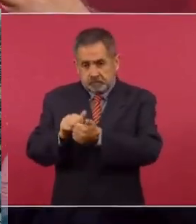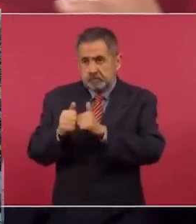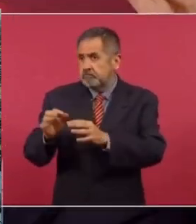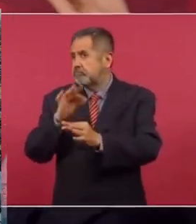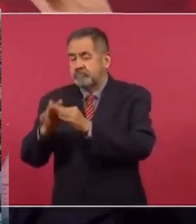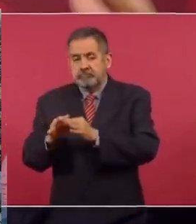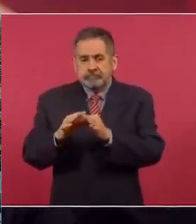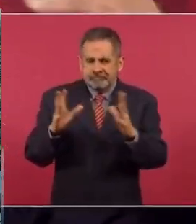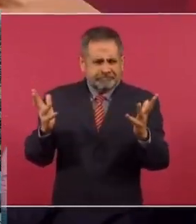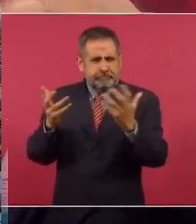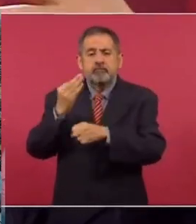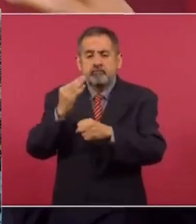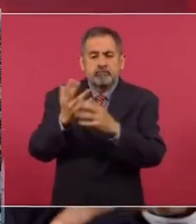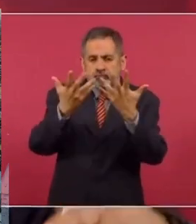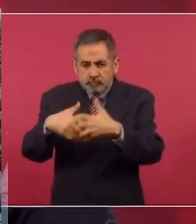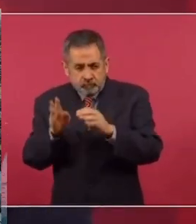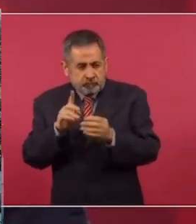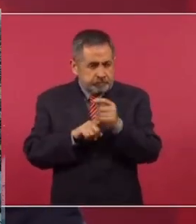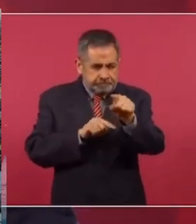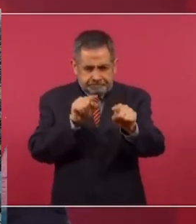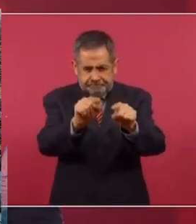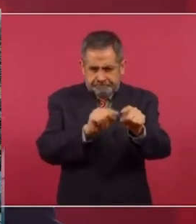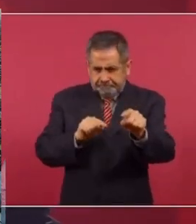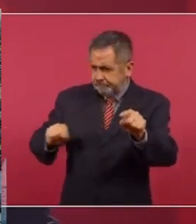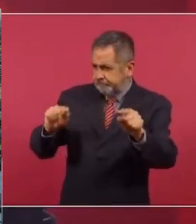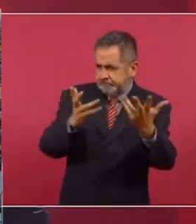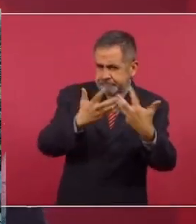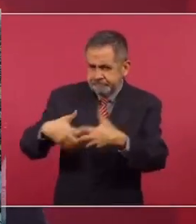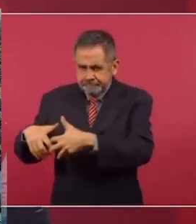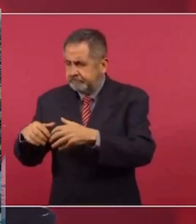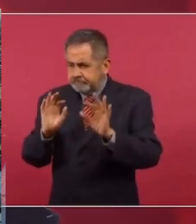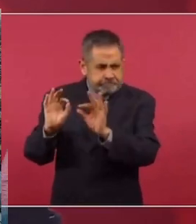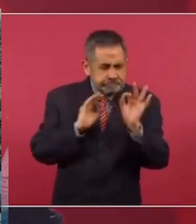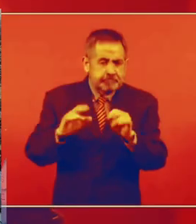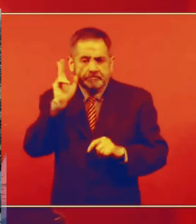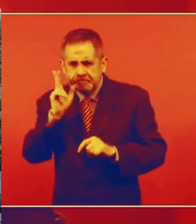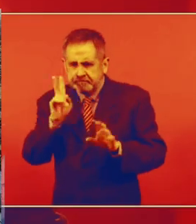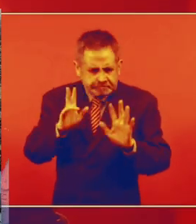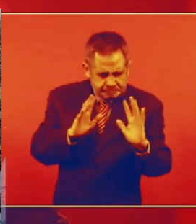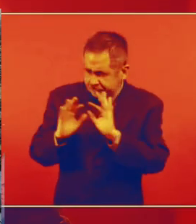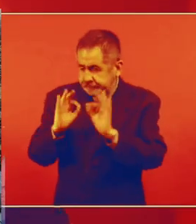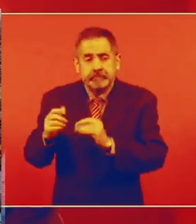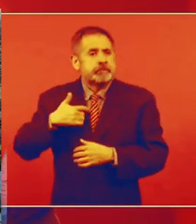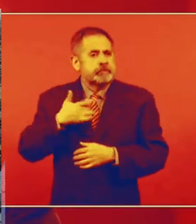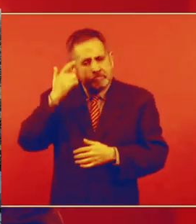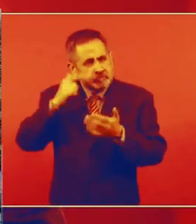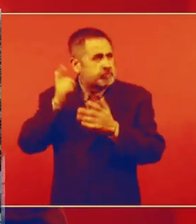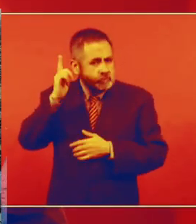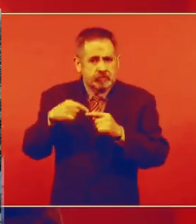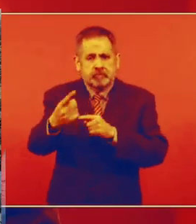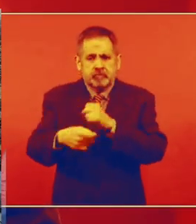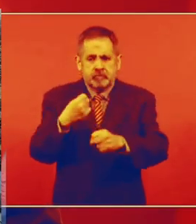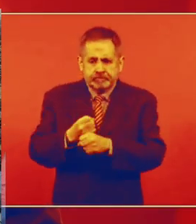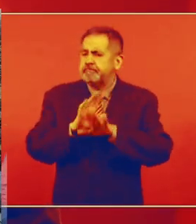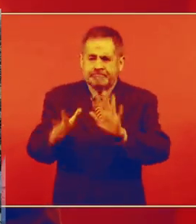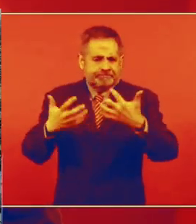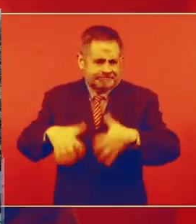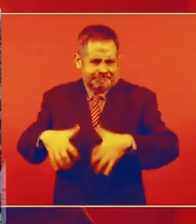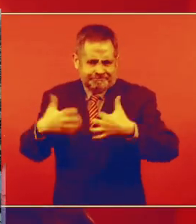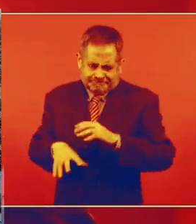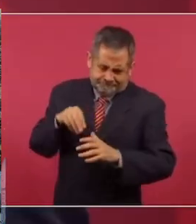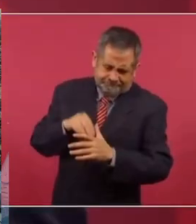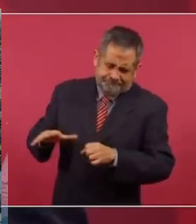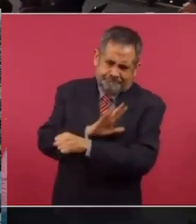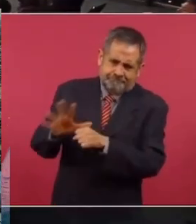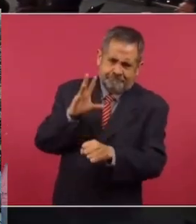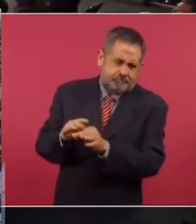está en una fase de integración, lleva tiempo también el periodo de prueba, pero yo espero que el año próximo ya esté produciendo a toda su